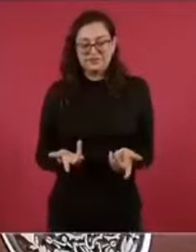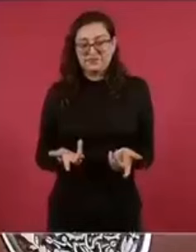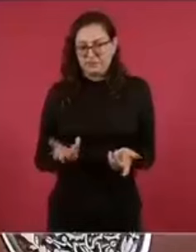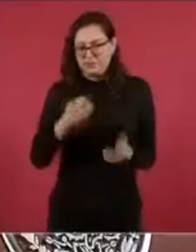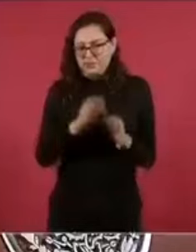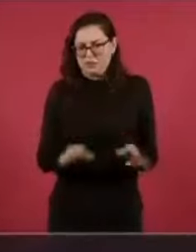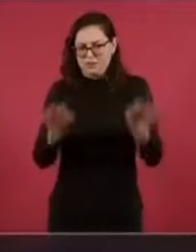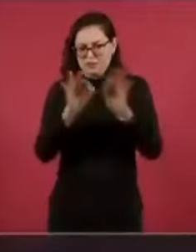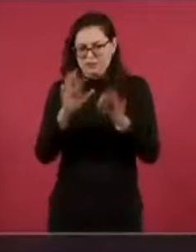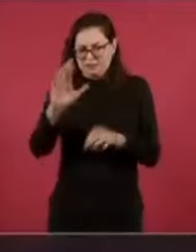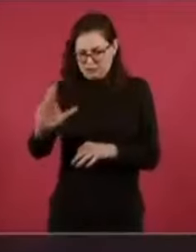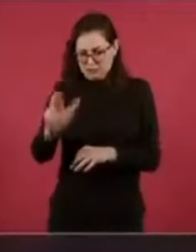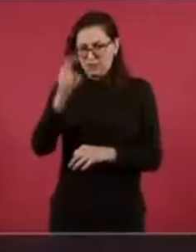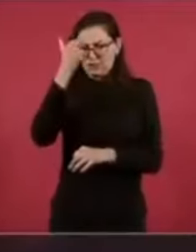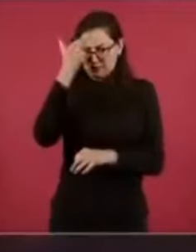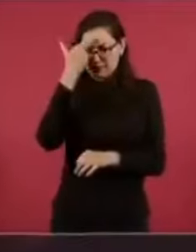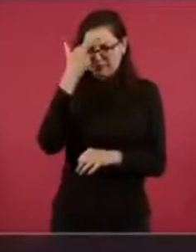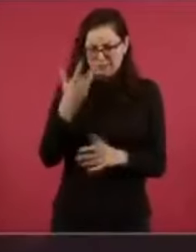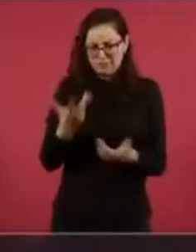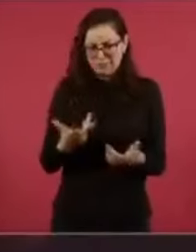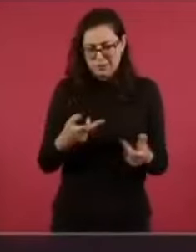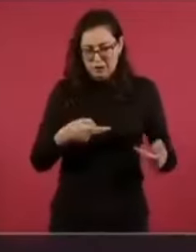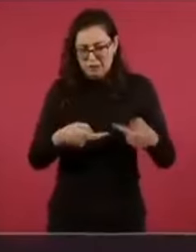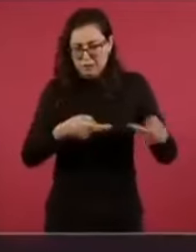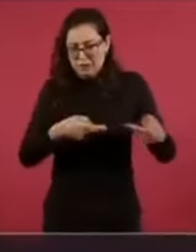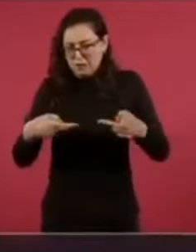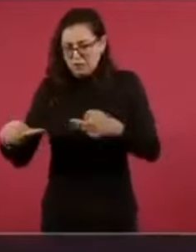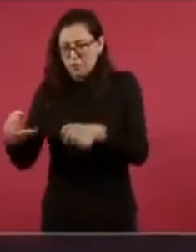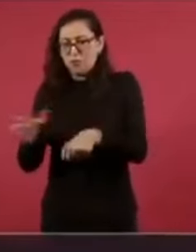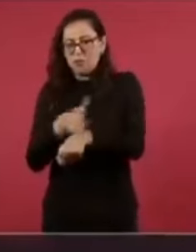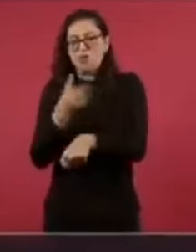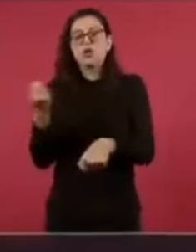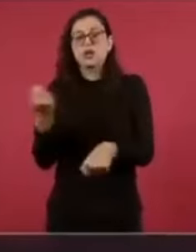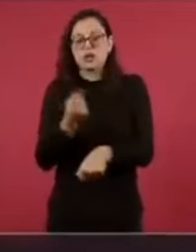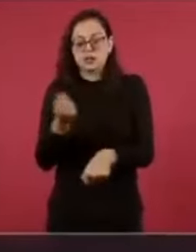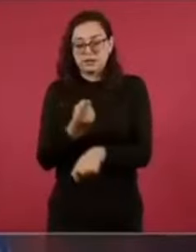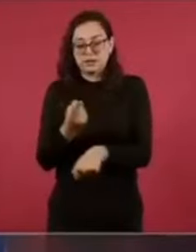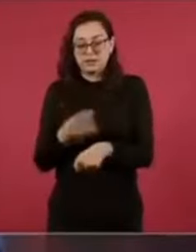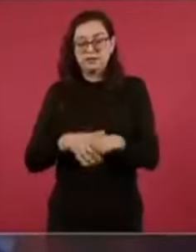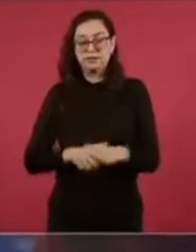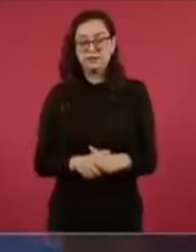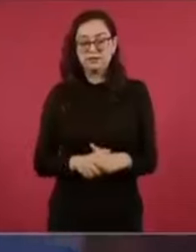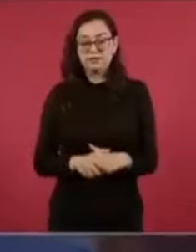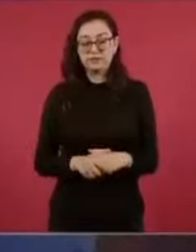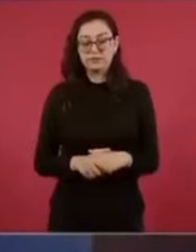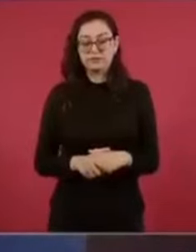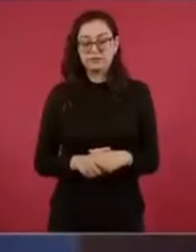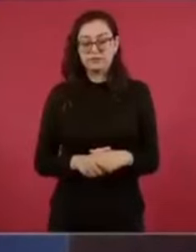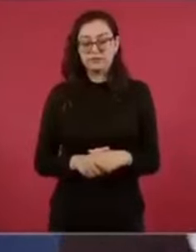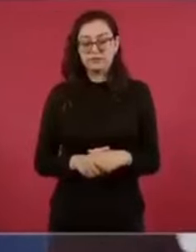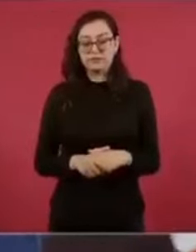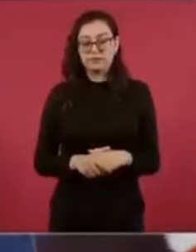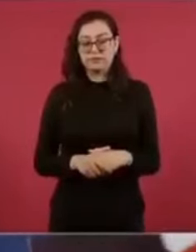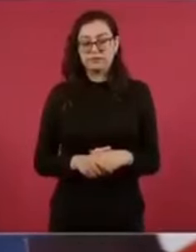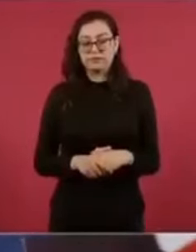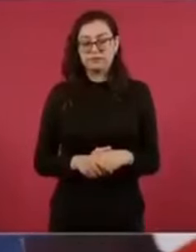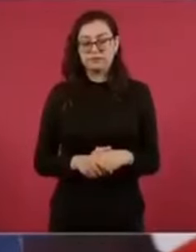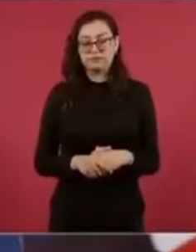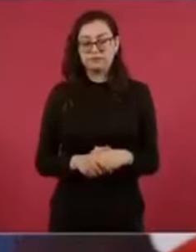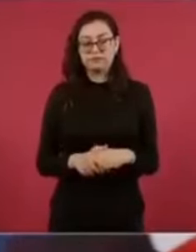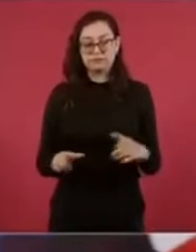plan termino recordando nada más faltaría agregar una lámina